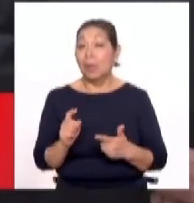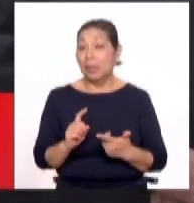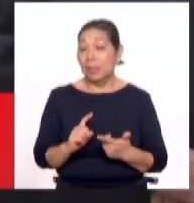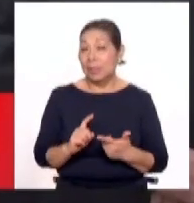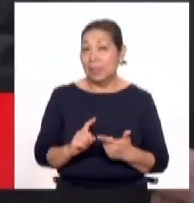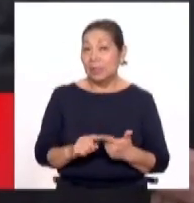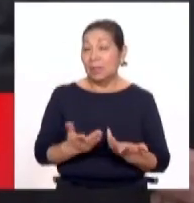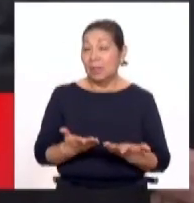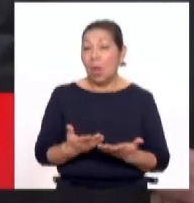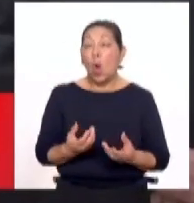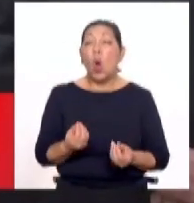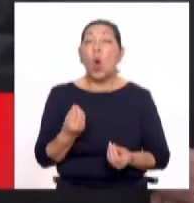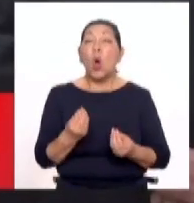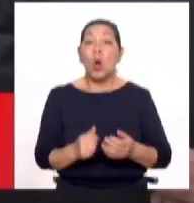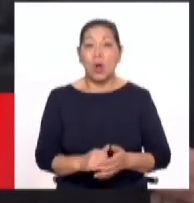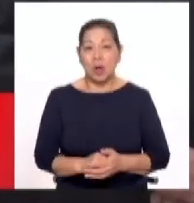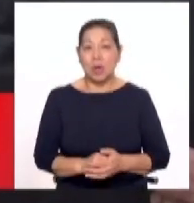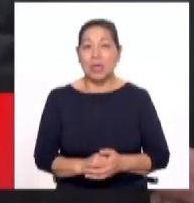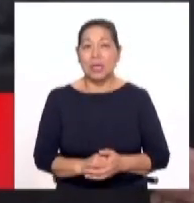pregunta era en función